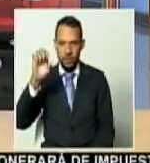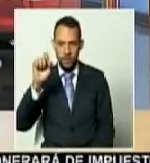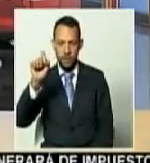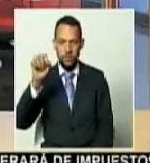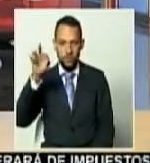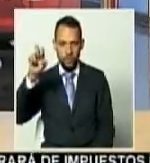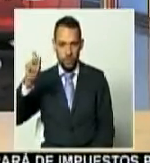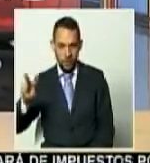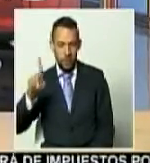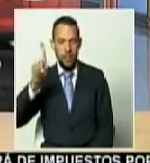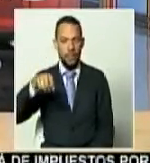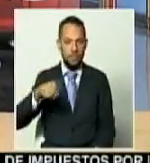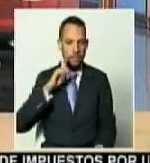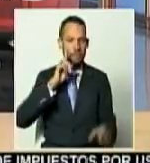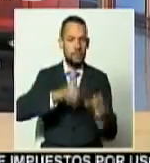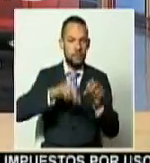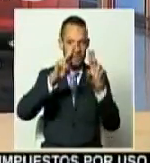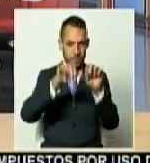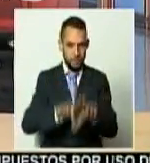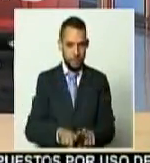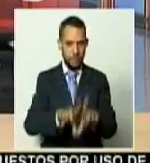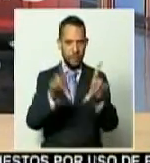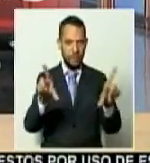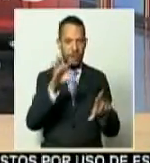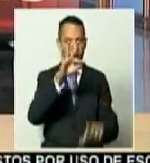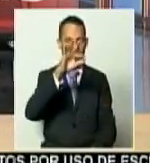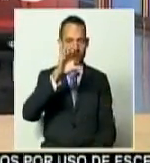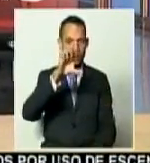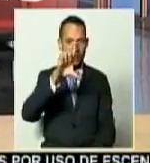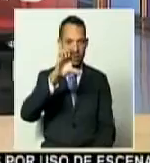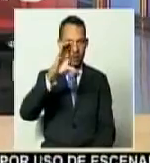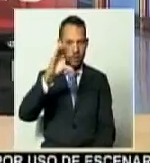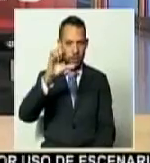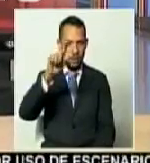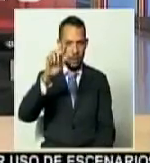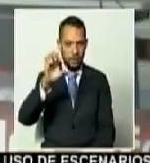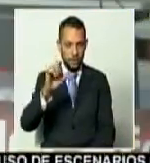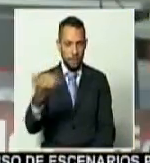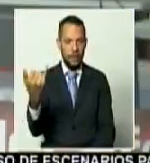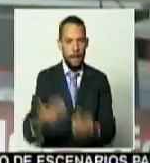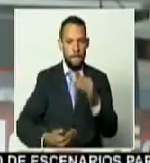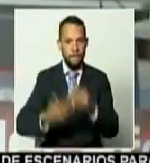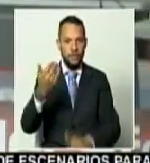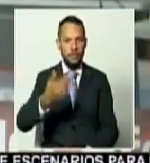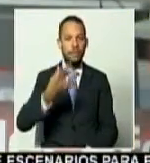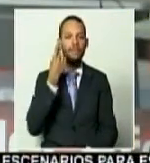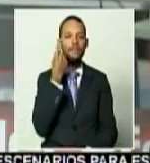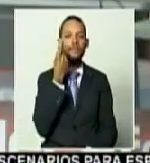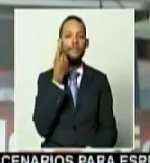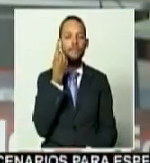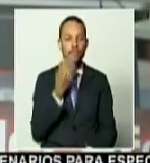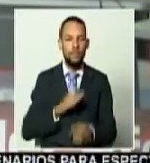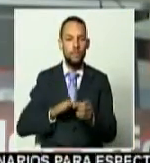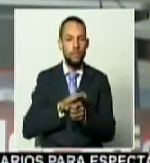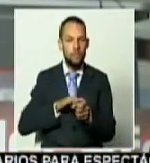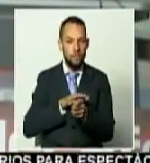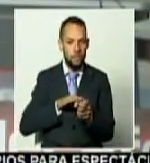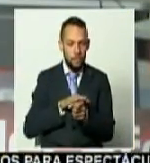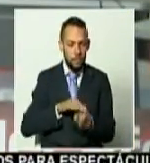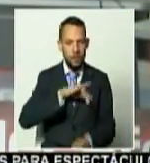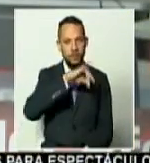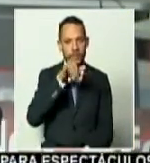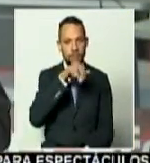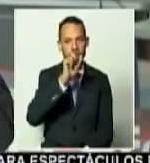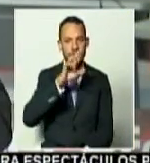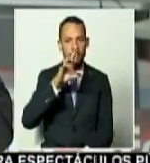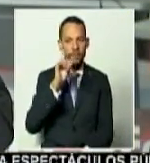www.telecafe.gov.co con toda la información del Triángulo del Café. Comenzamos en la ciudad de Pereira. En la comuna El Jardín de Pereira, los habitantes, y